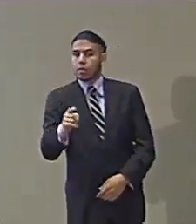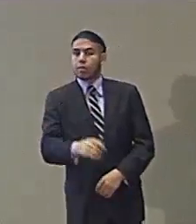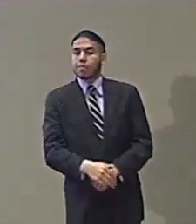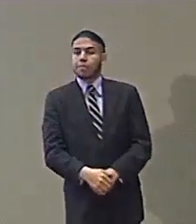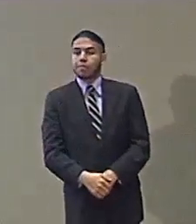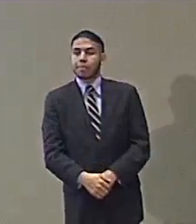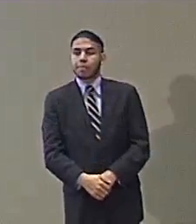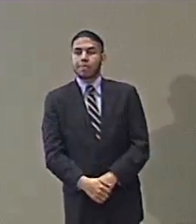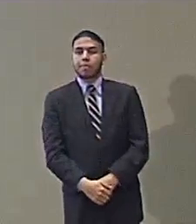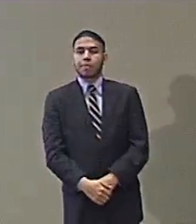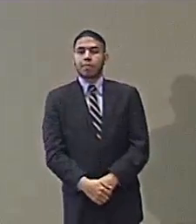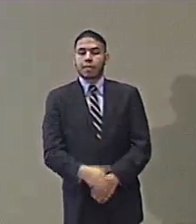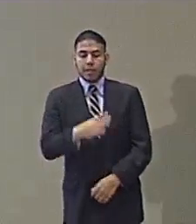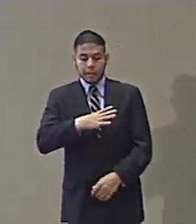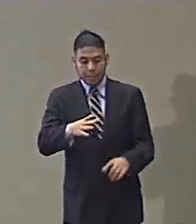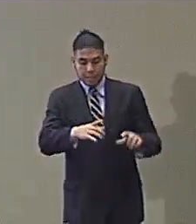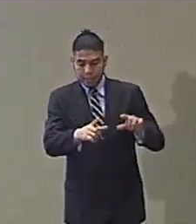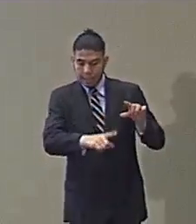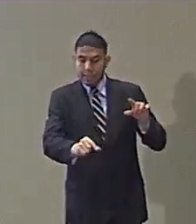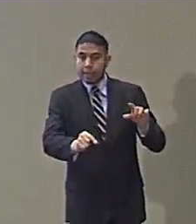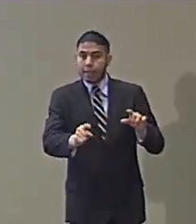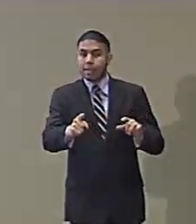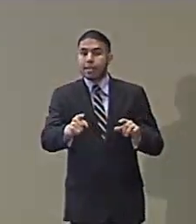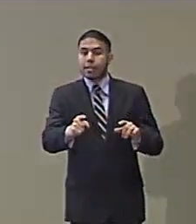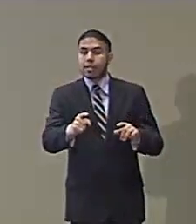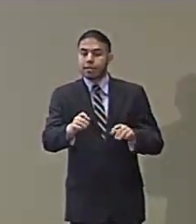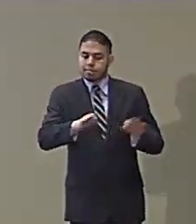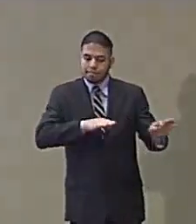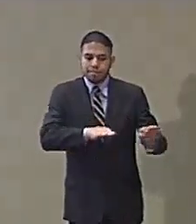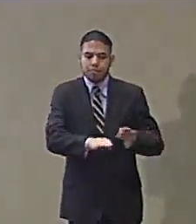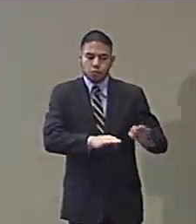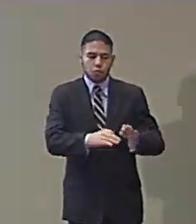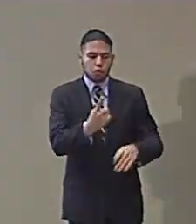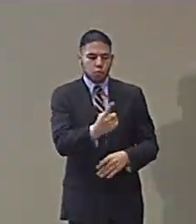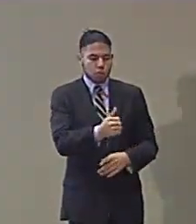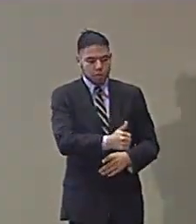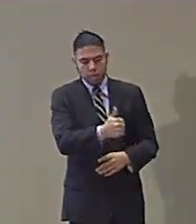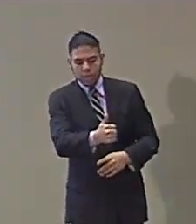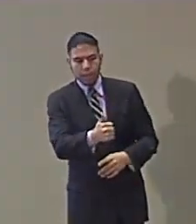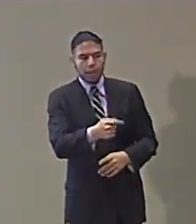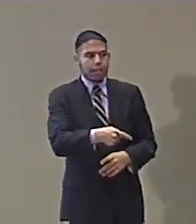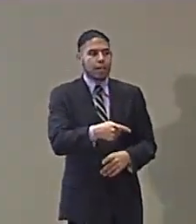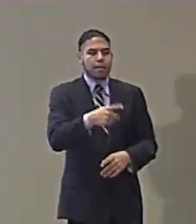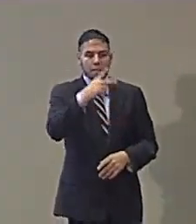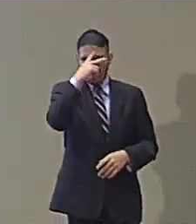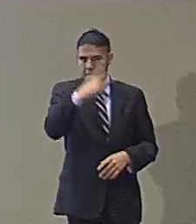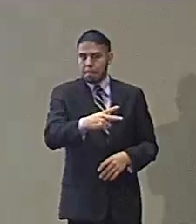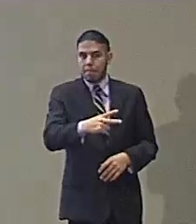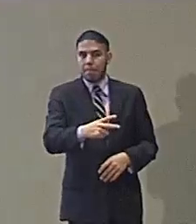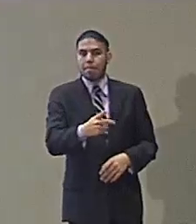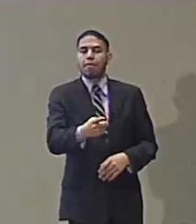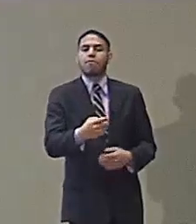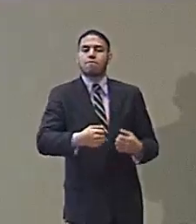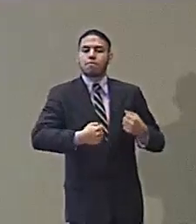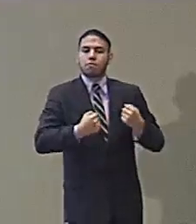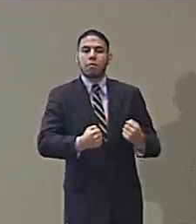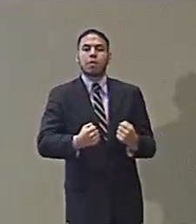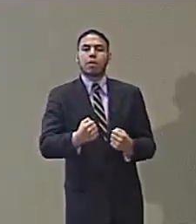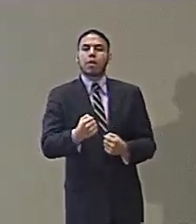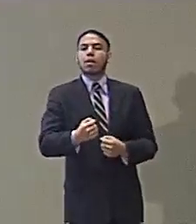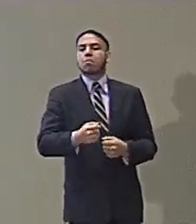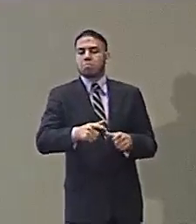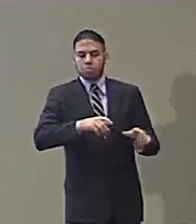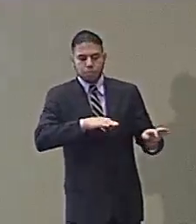este en este sector trabajamos 1 de cada 11 mexicanos el 9 por ciento de la fuerza laboral de este